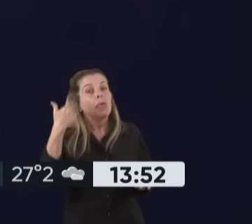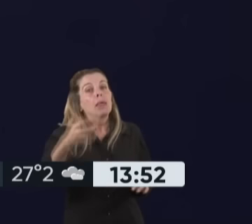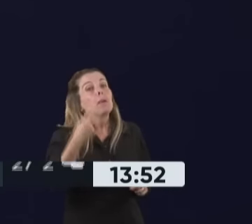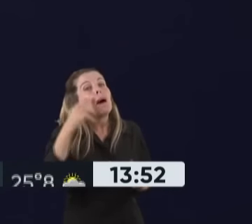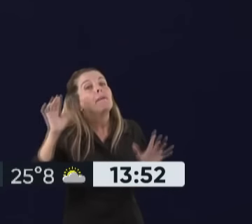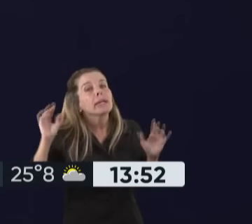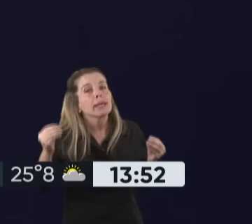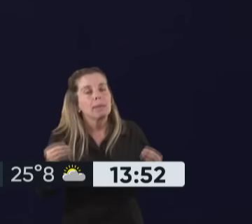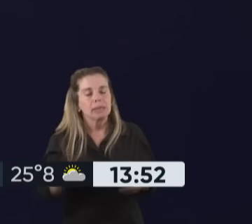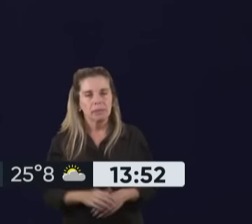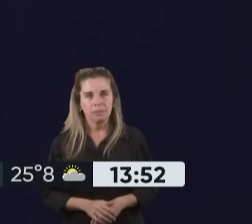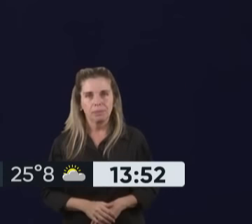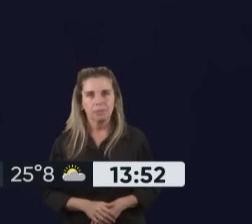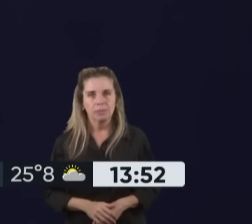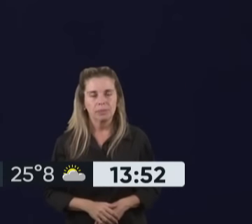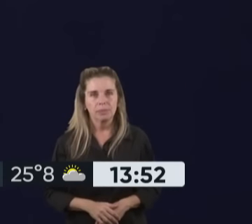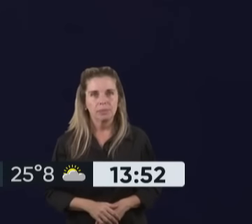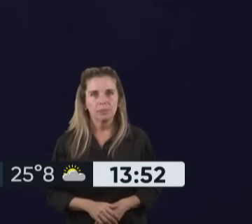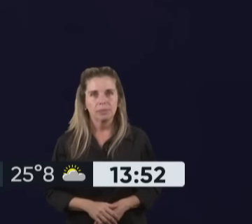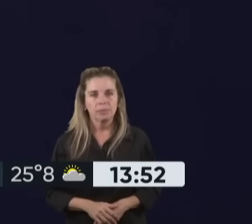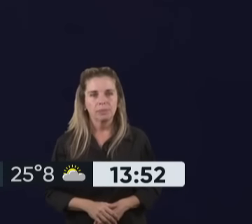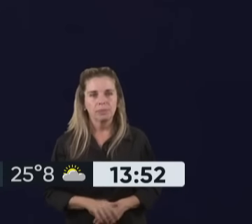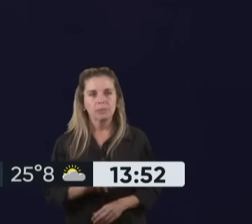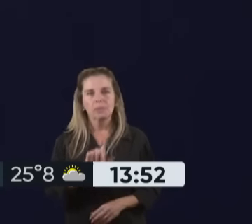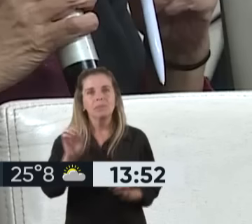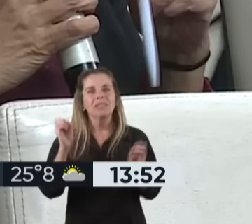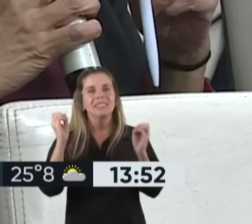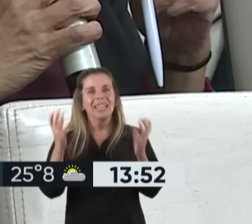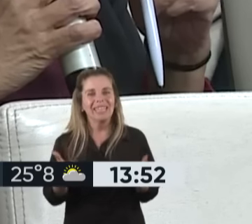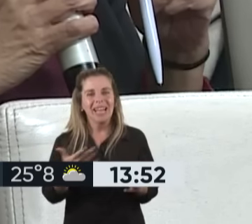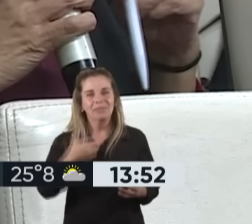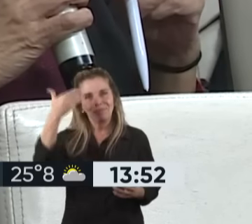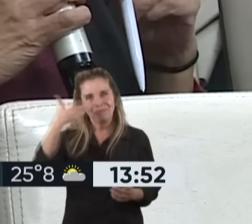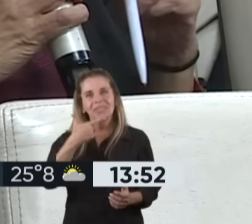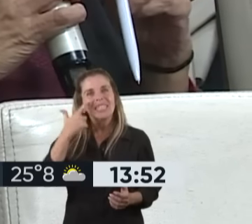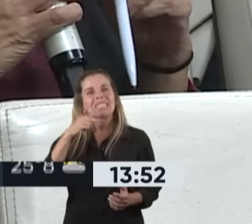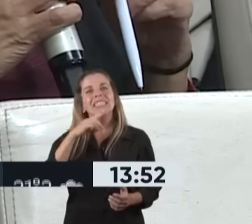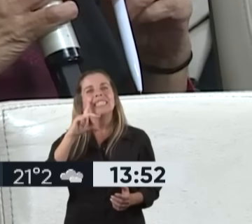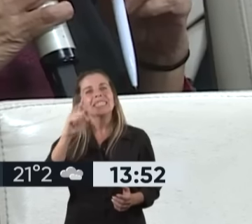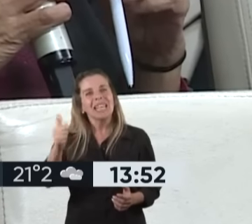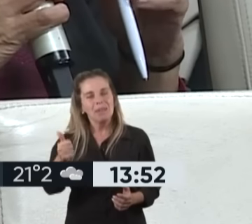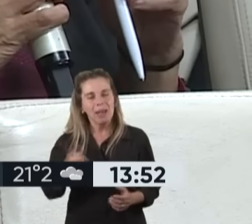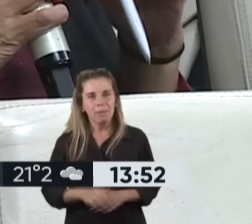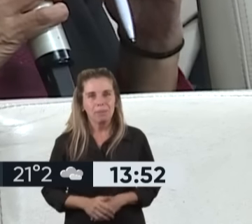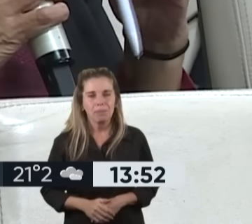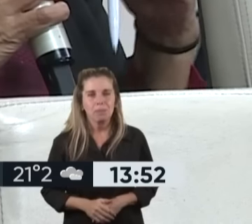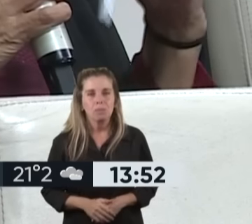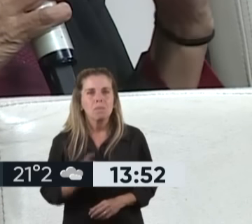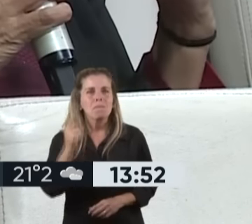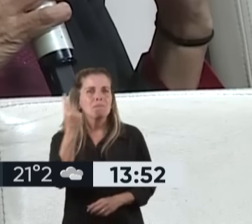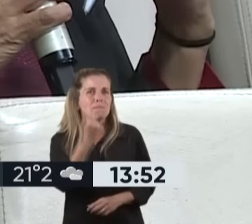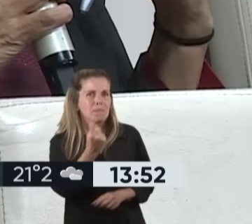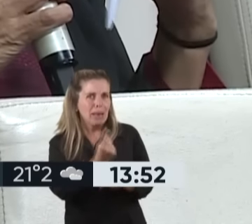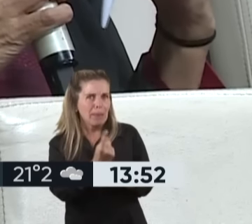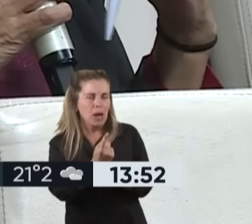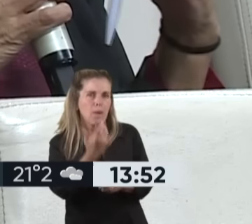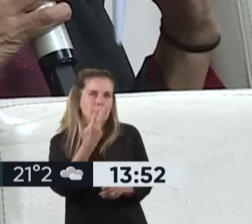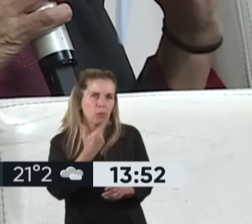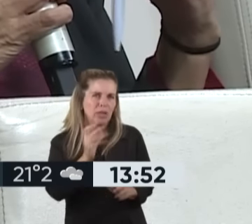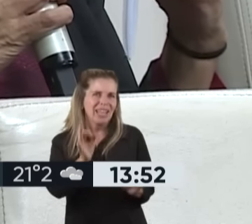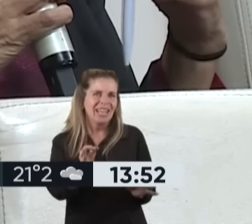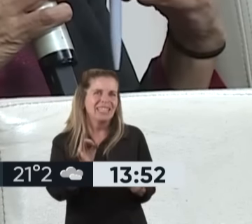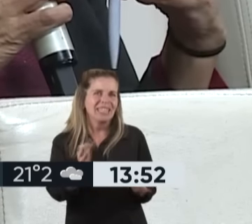qué sucede. ¿Qué tal? Patricia Silvia Mercado para Radio Con Vos. Primero, me gustaría